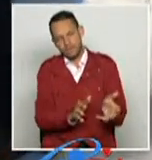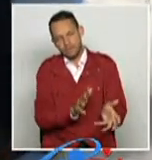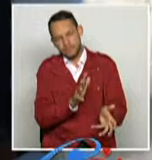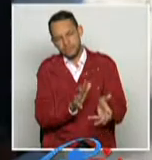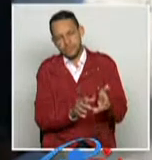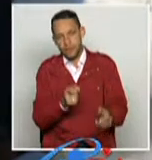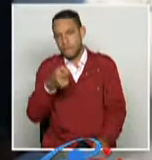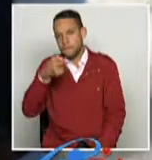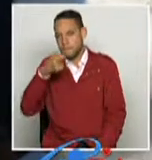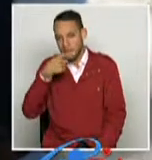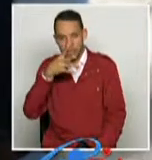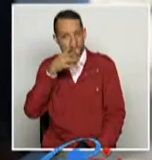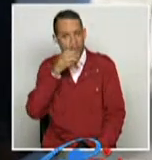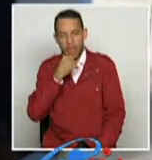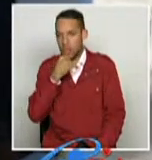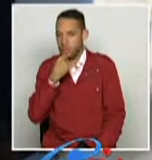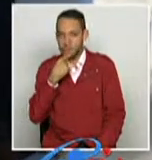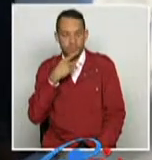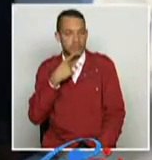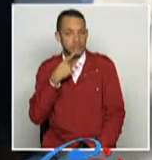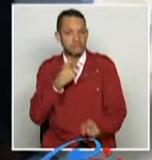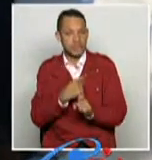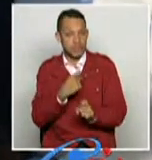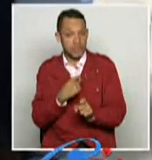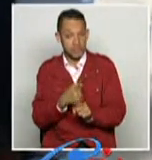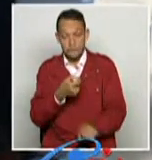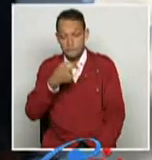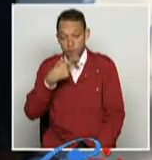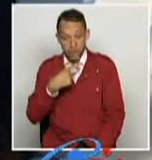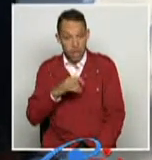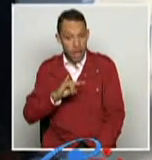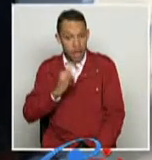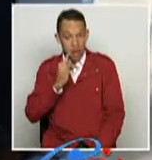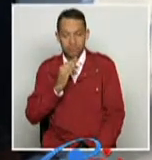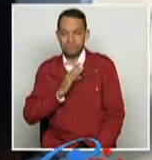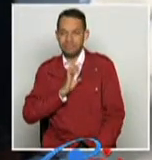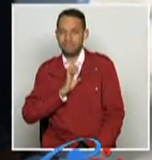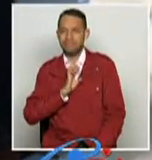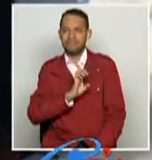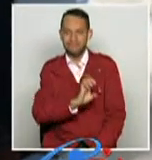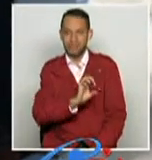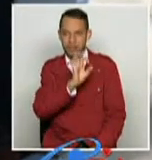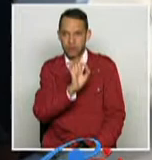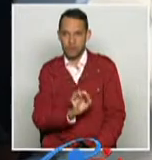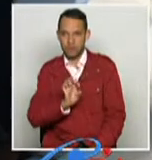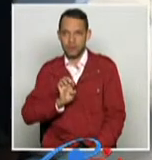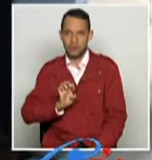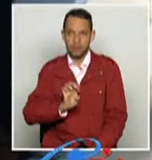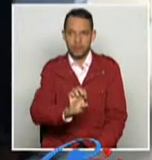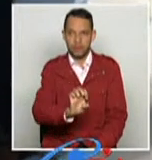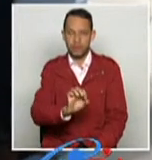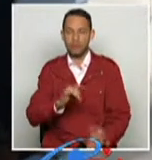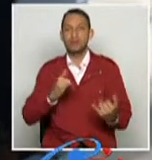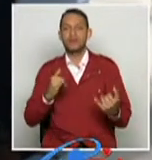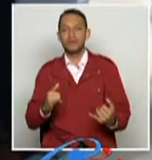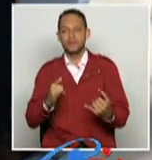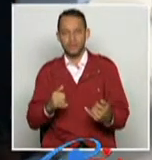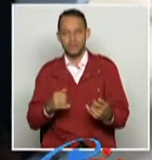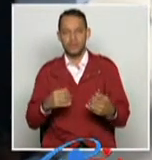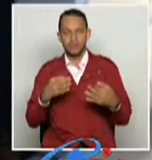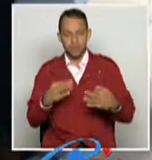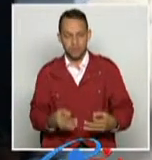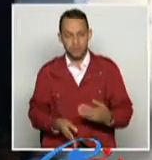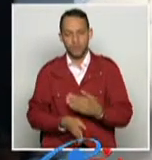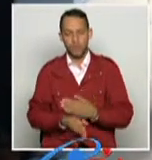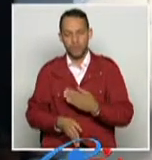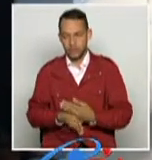tomo antiinflamatorios, no tomo analgésicos, porque conozco los efectos secundarios y prefiero este tipo de terapias a